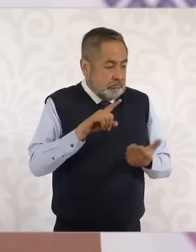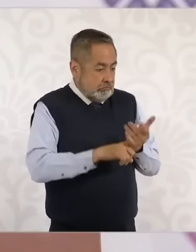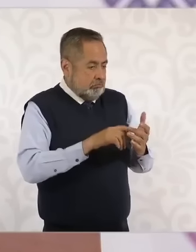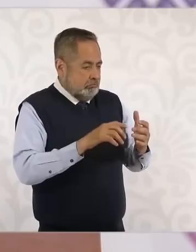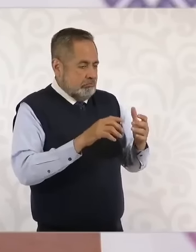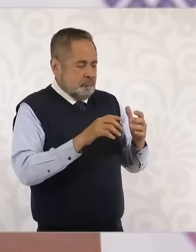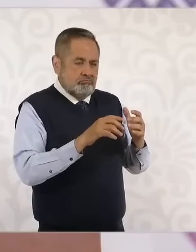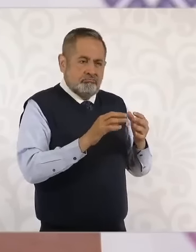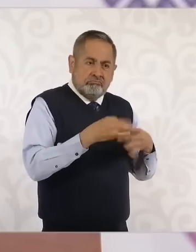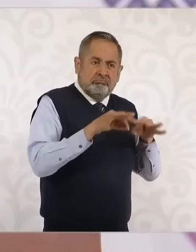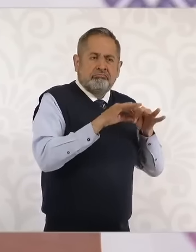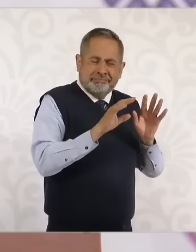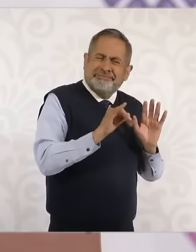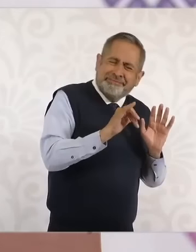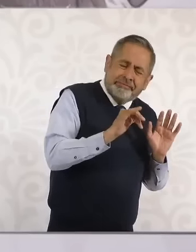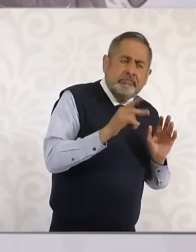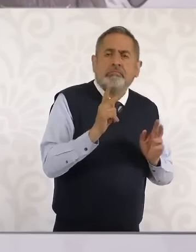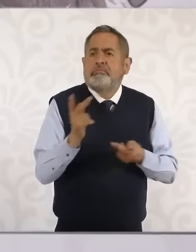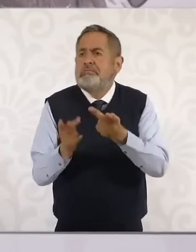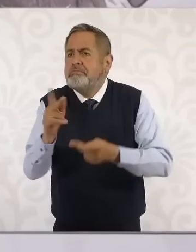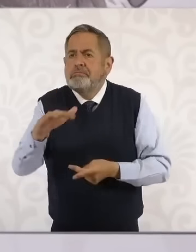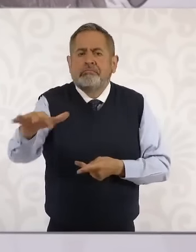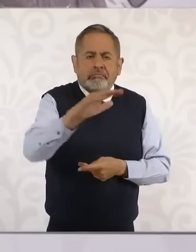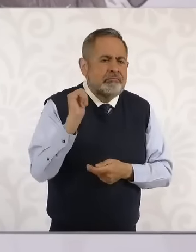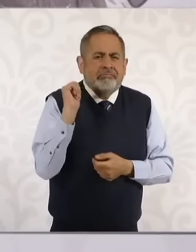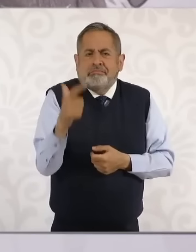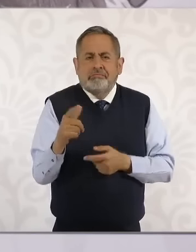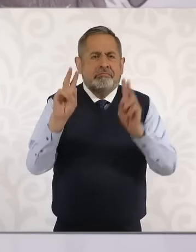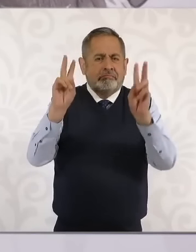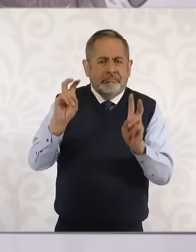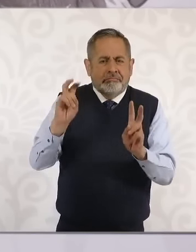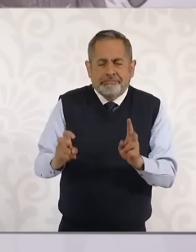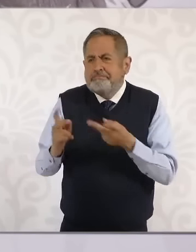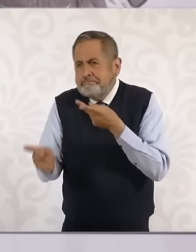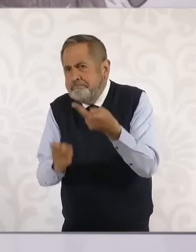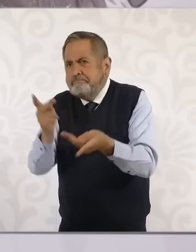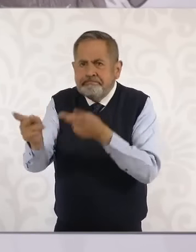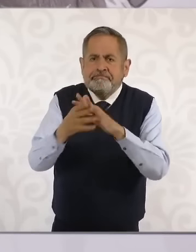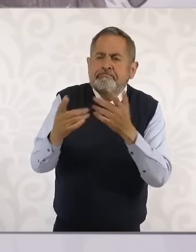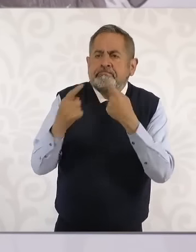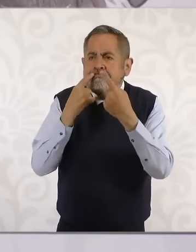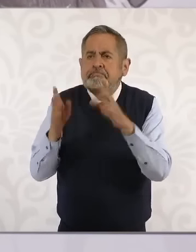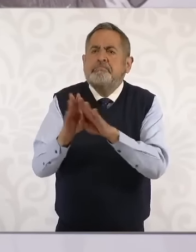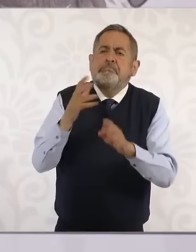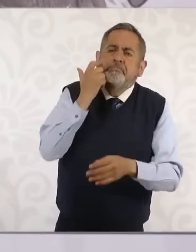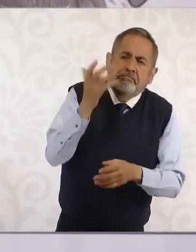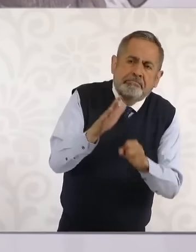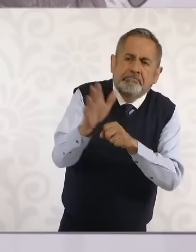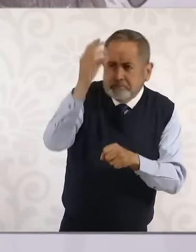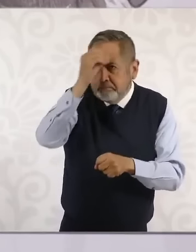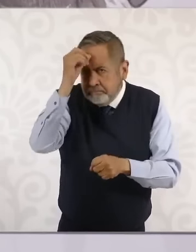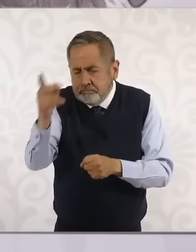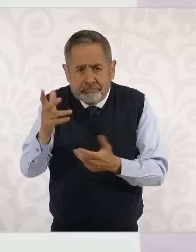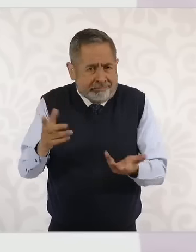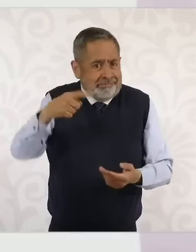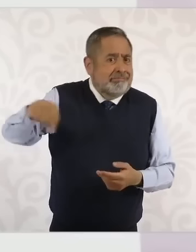digamos, para el país, sino otros temas que se pueden poner a decisión de la